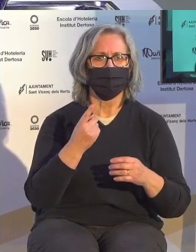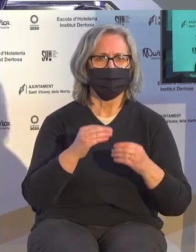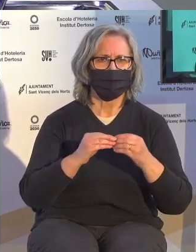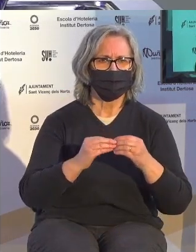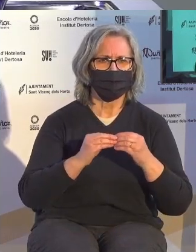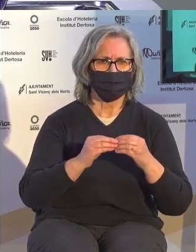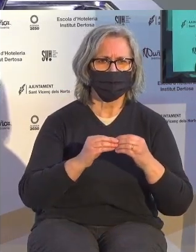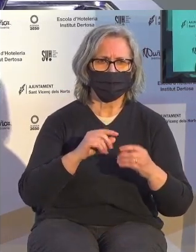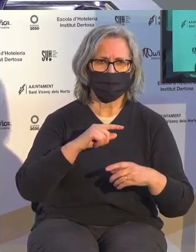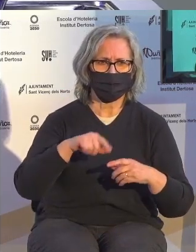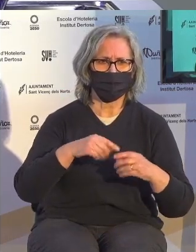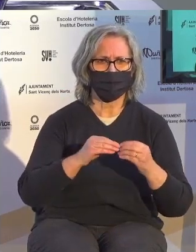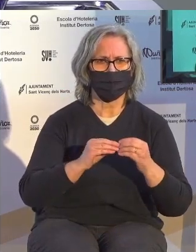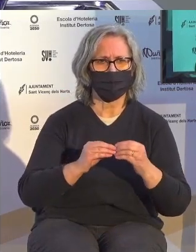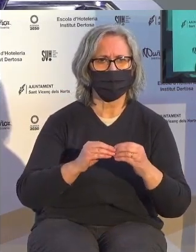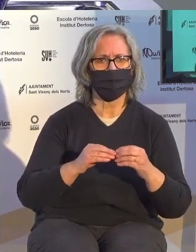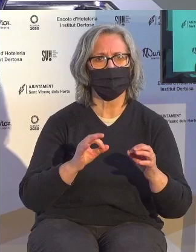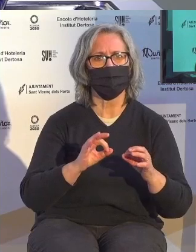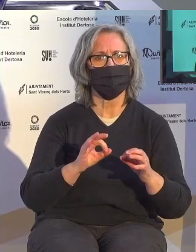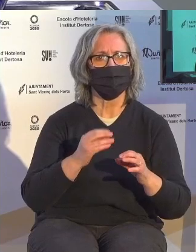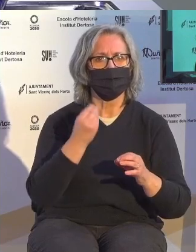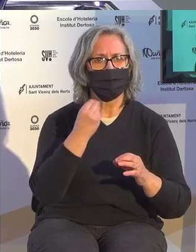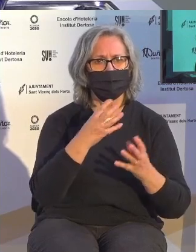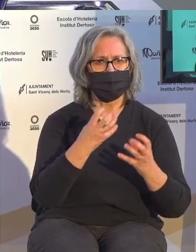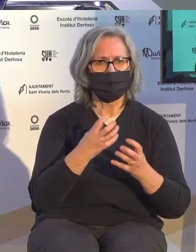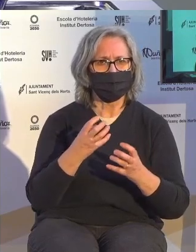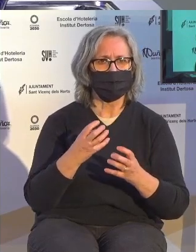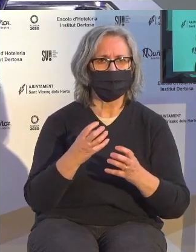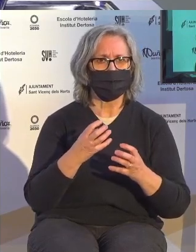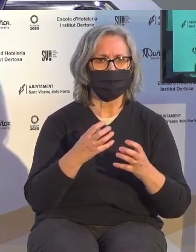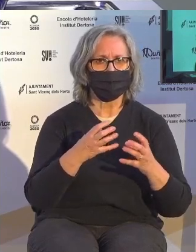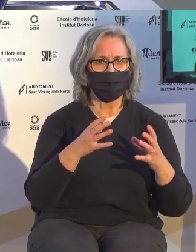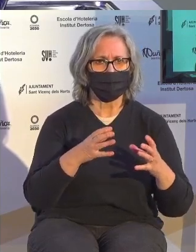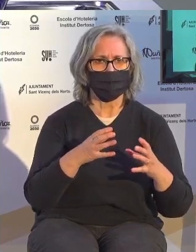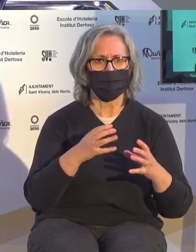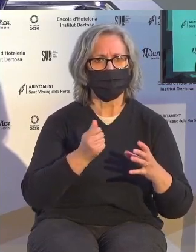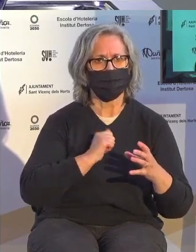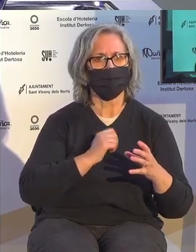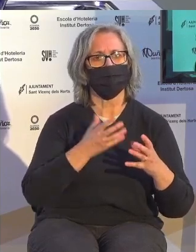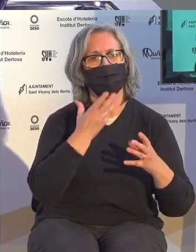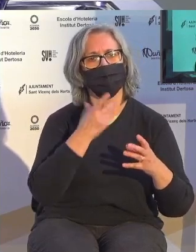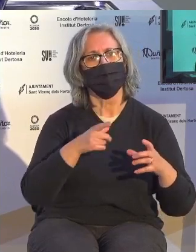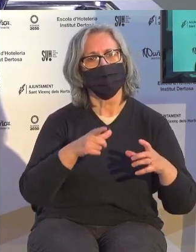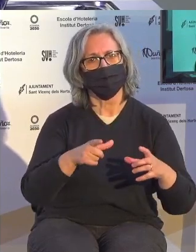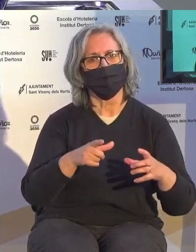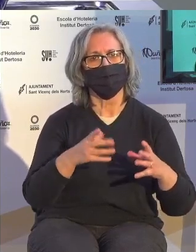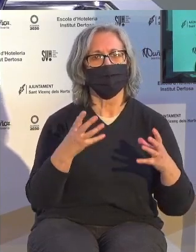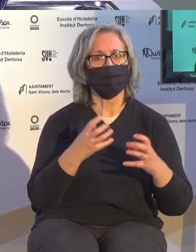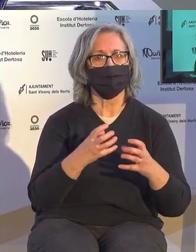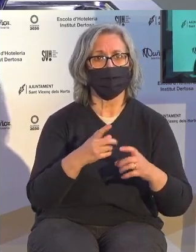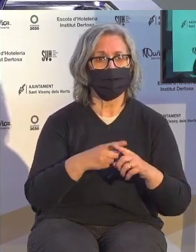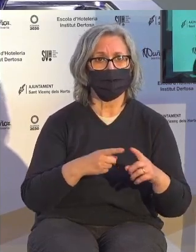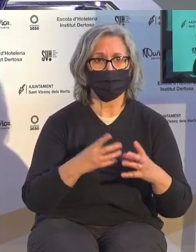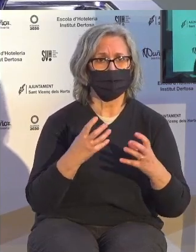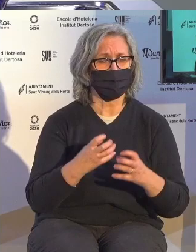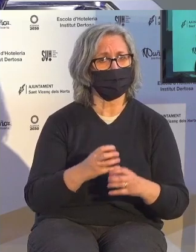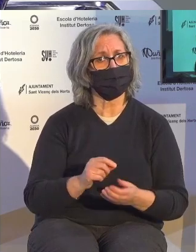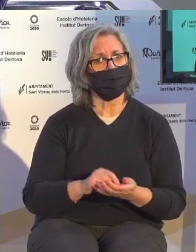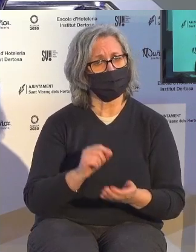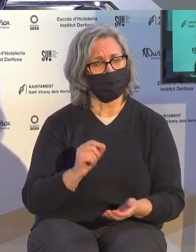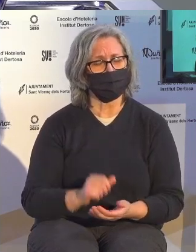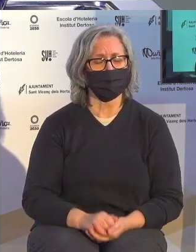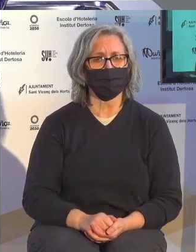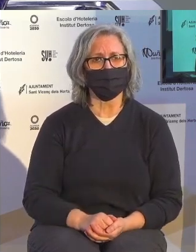fríos lo suficiente tenemos que subir aquí y utilizar esta máquina en creo que media hora estaba todo listo bien duro y